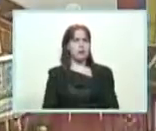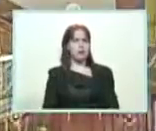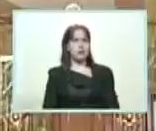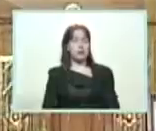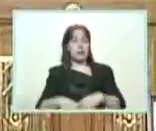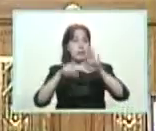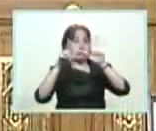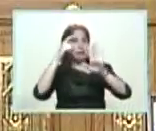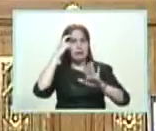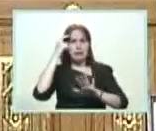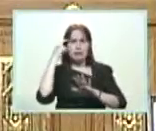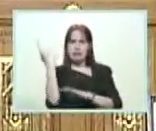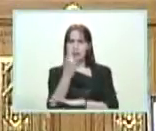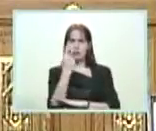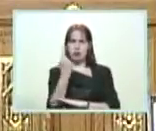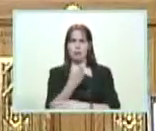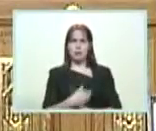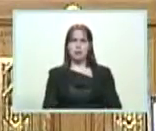6 días apenas.